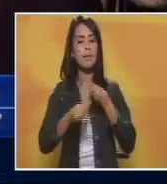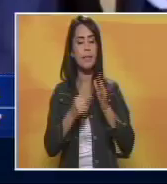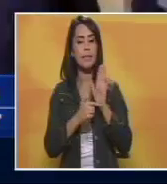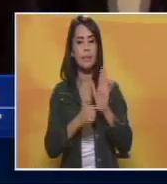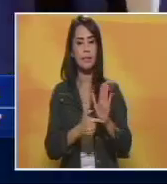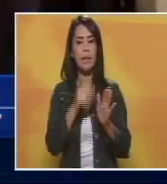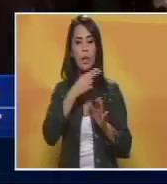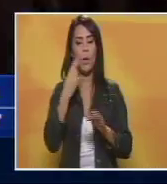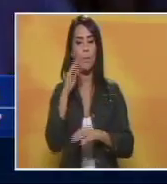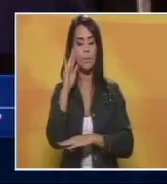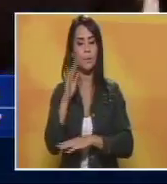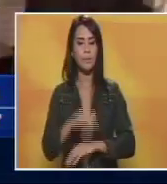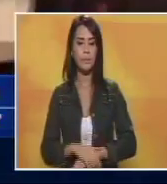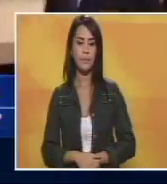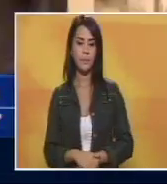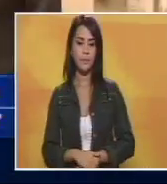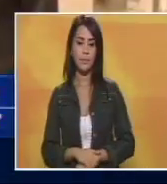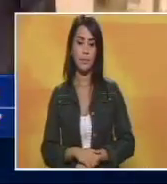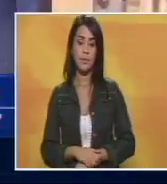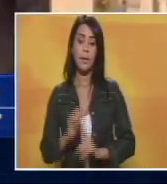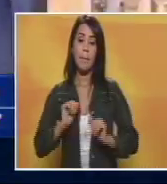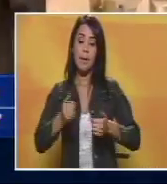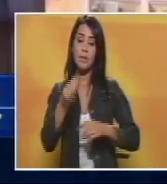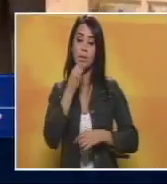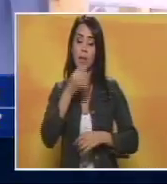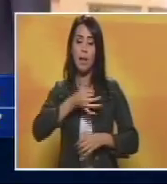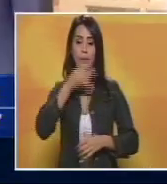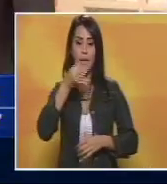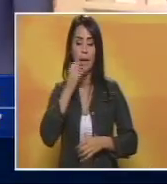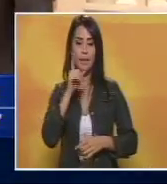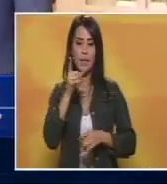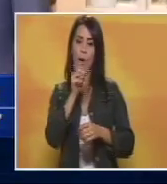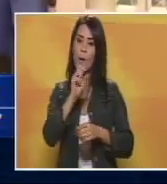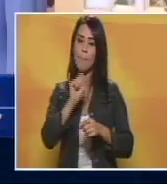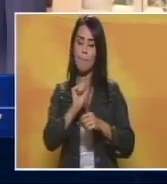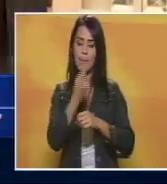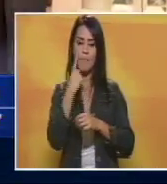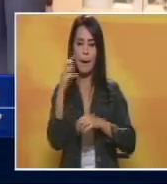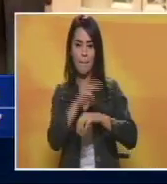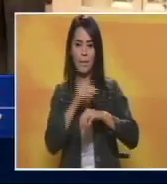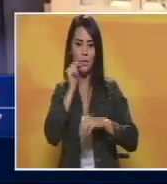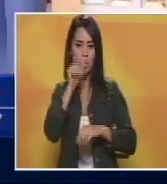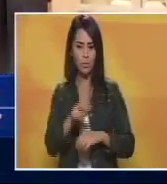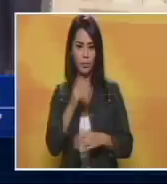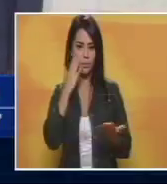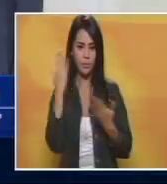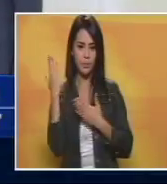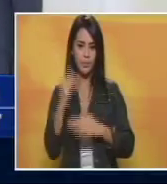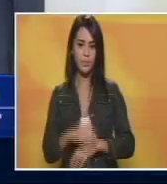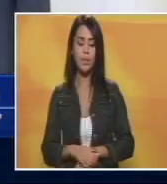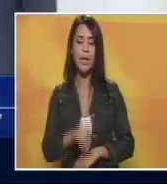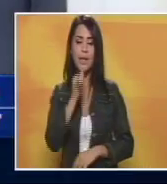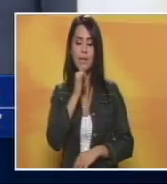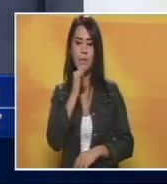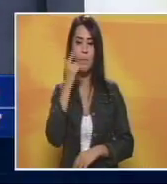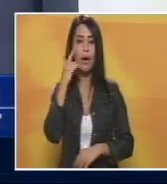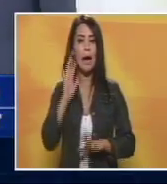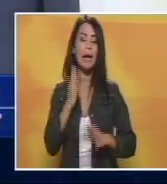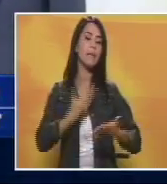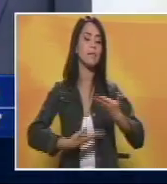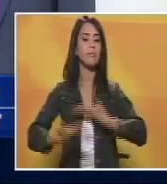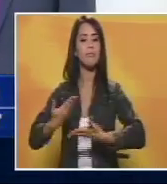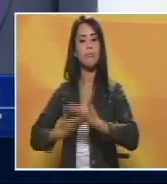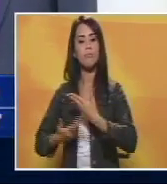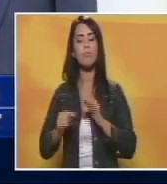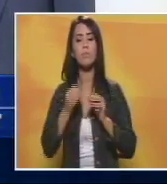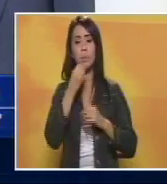los compromisos. Al comienzo de un almuerzo de trabajo con el primer ministro de Singapur, Lim Yen-chong, Trump expresó que se cree que las negociaciones